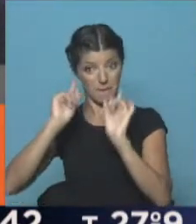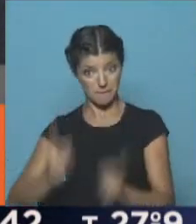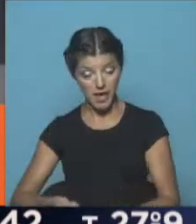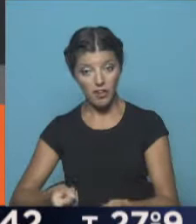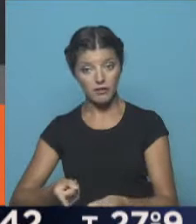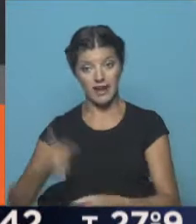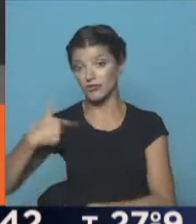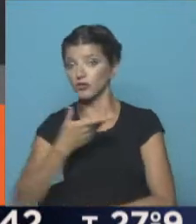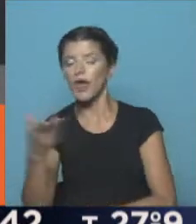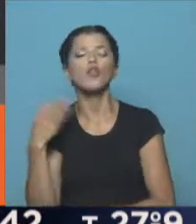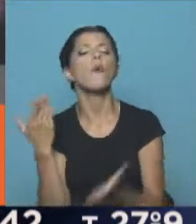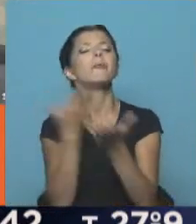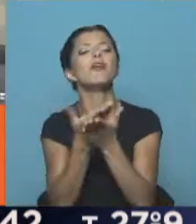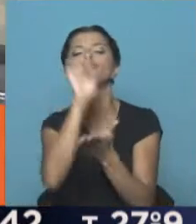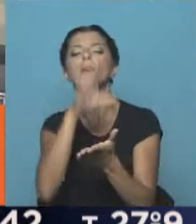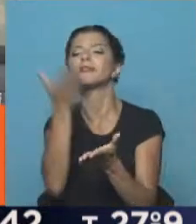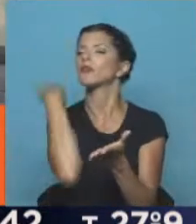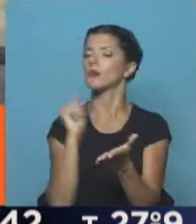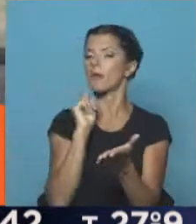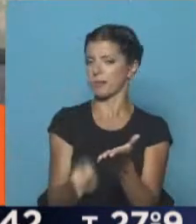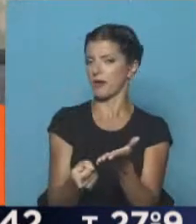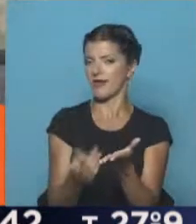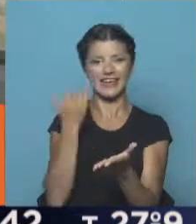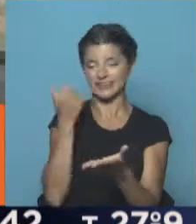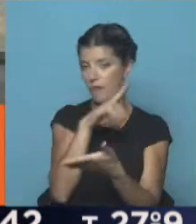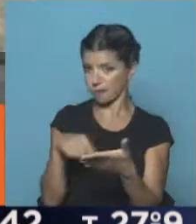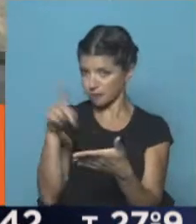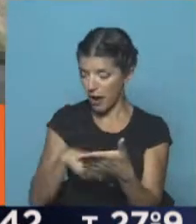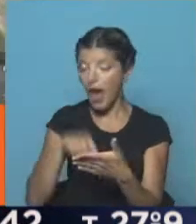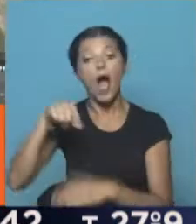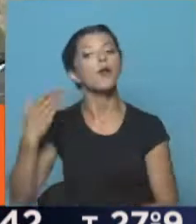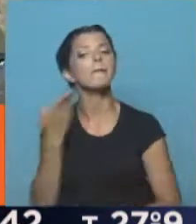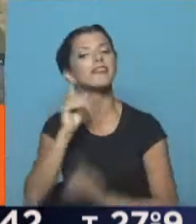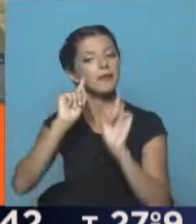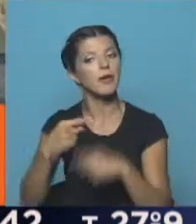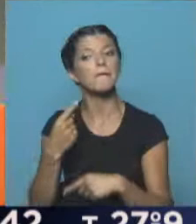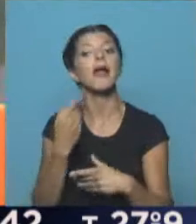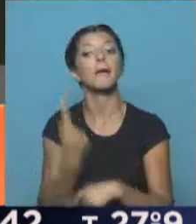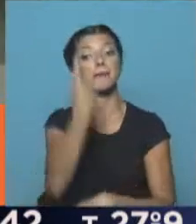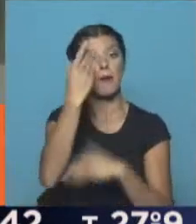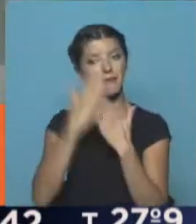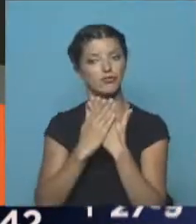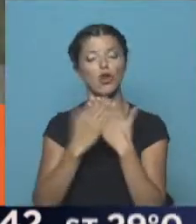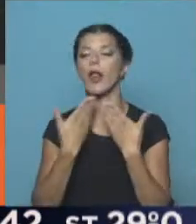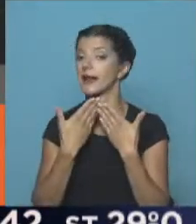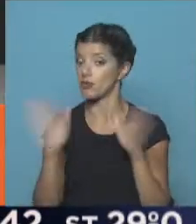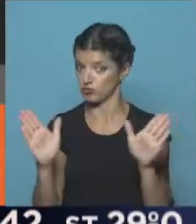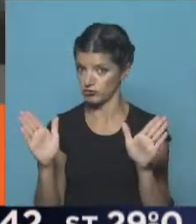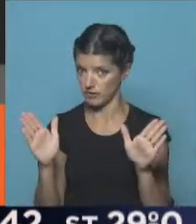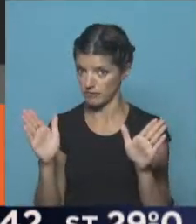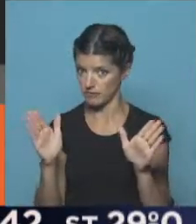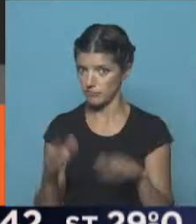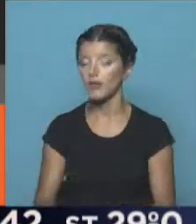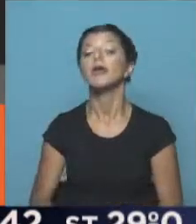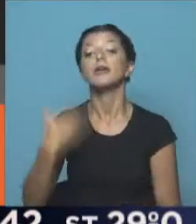ya no reclama solo por aquel decreto que ya fue derogado ahora reclama por el primer ministro quieren que salga el primer ministro y que se